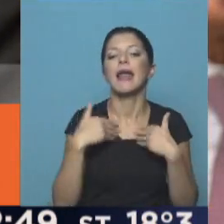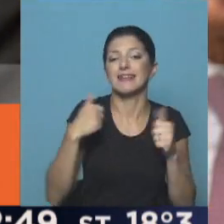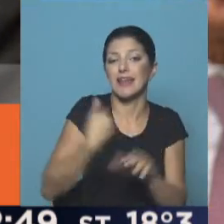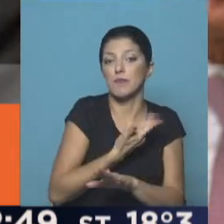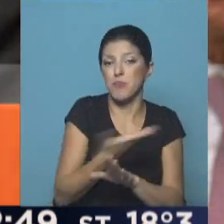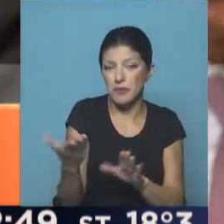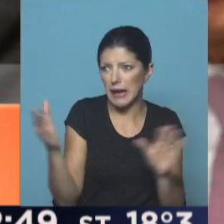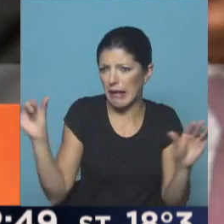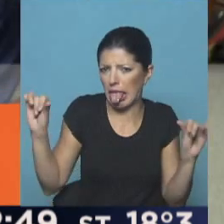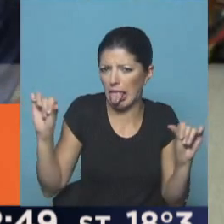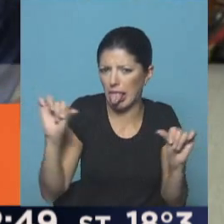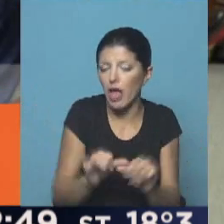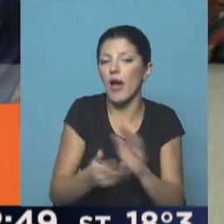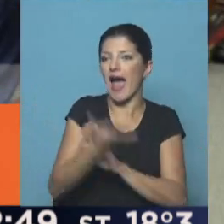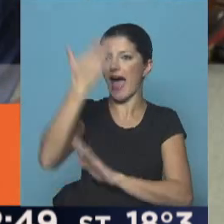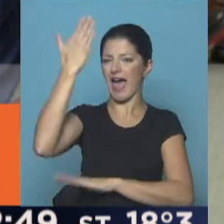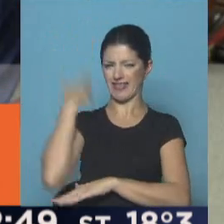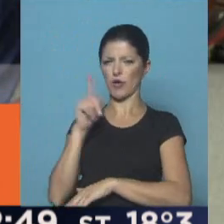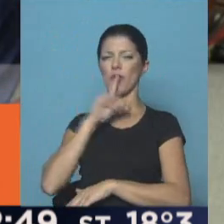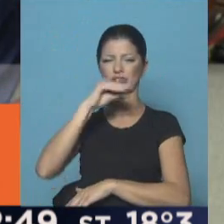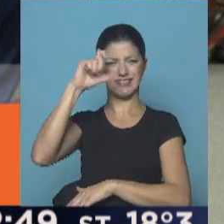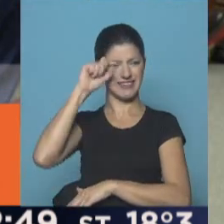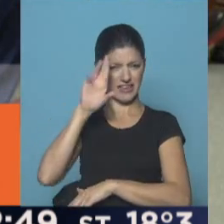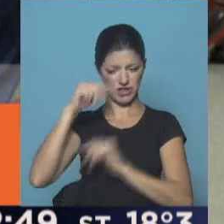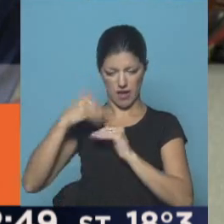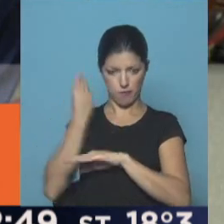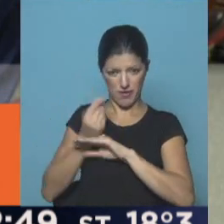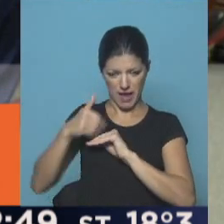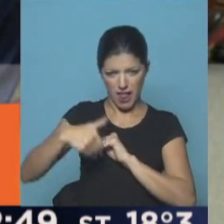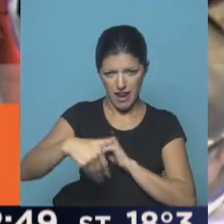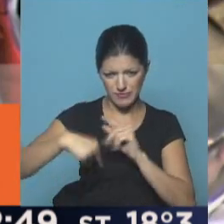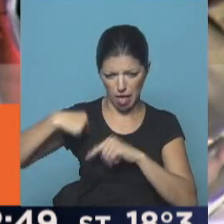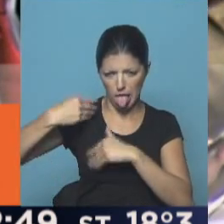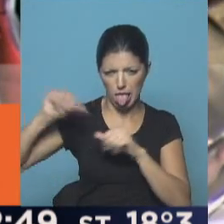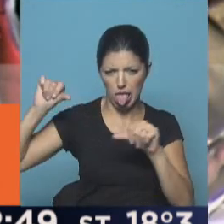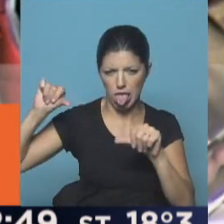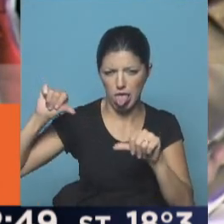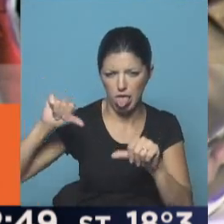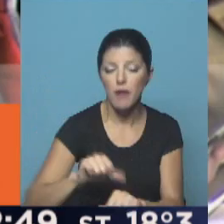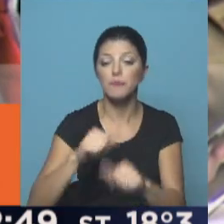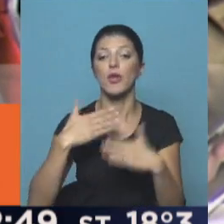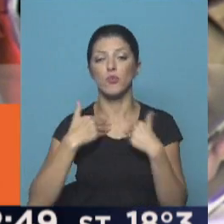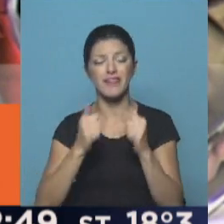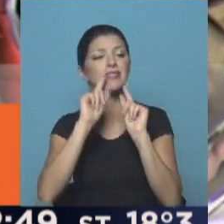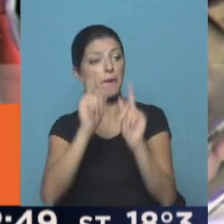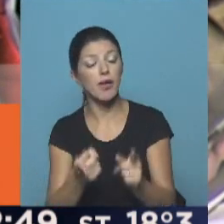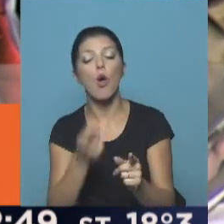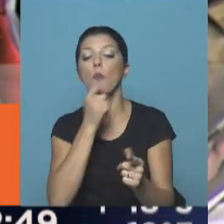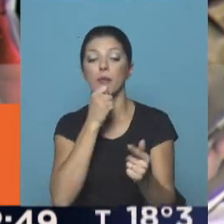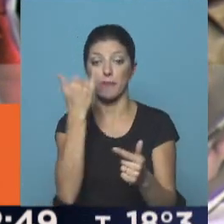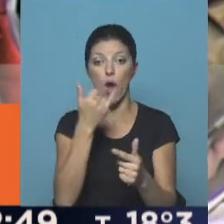que comienza con los mandatos de Thatcher, ha sido muy importante. Tiene problemas educativos, tiene